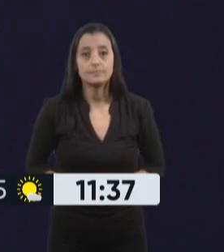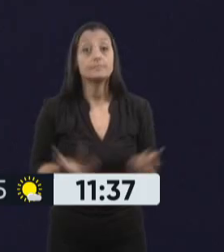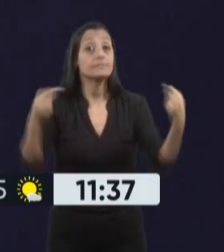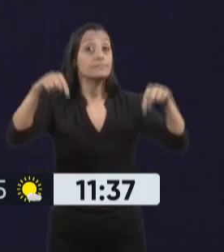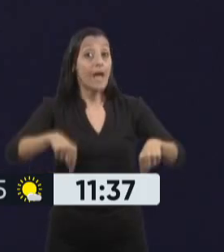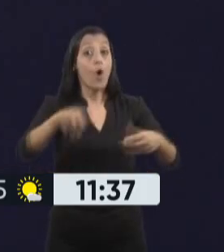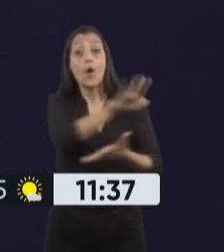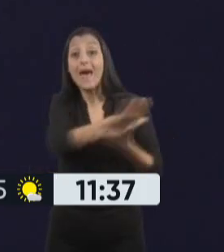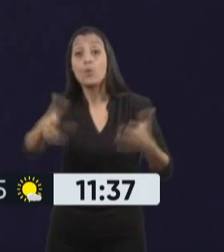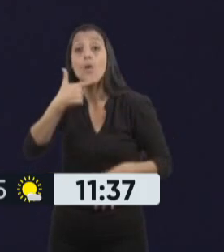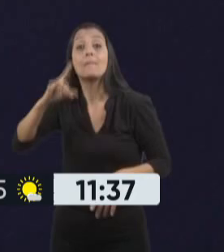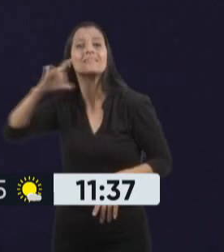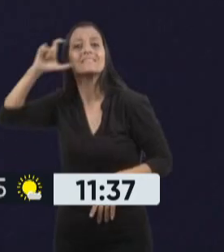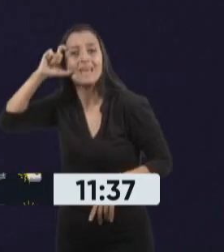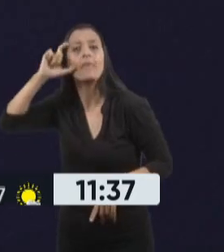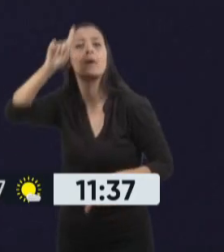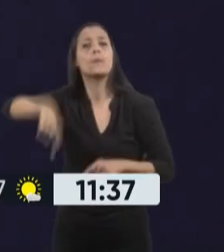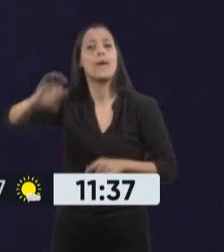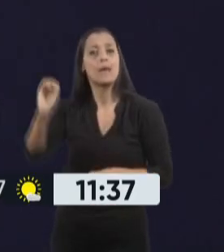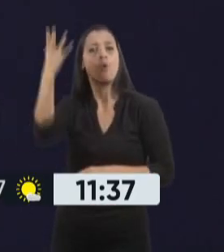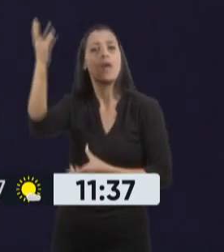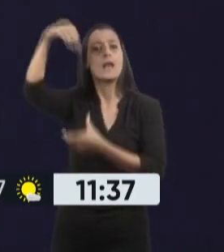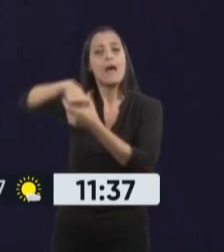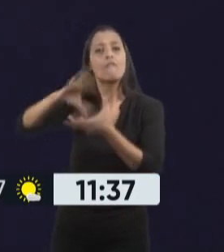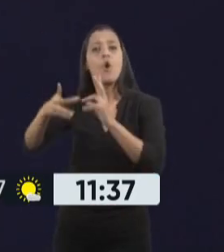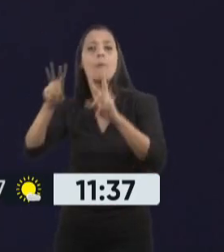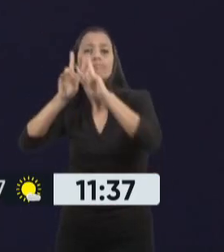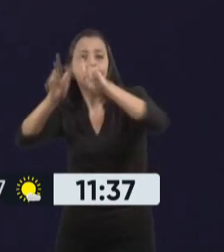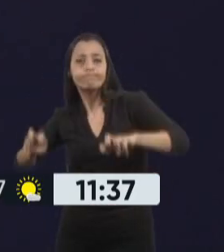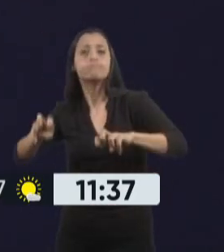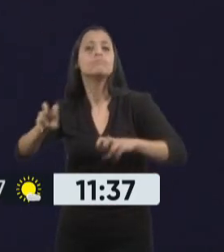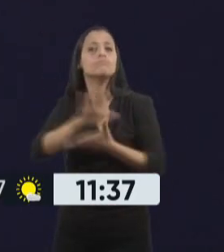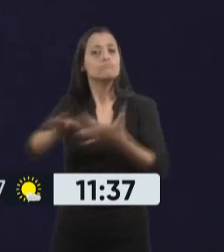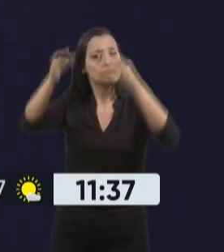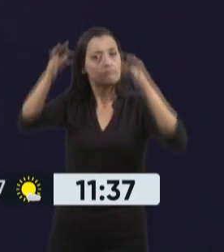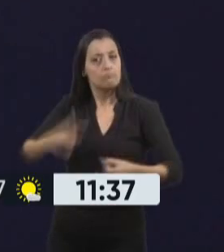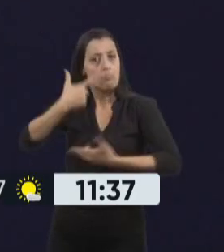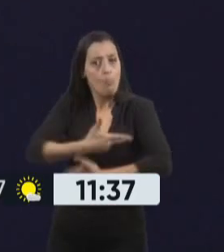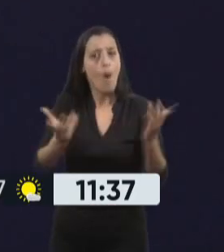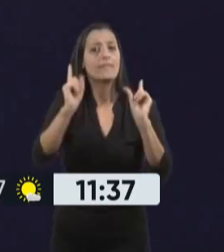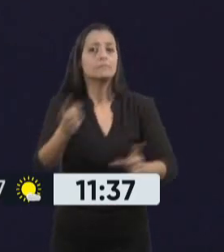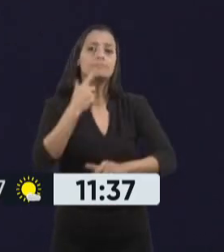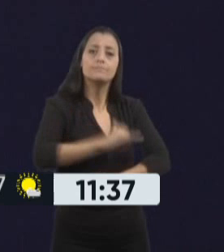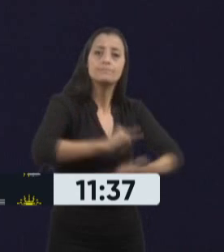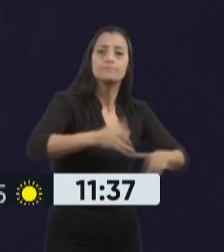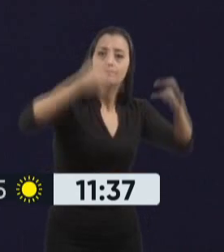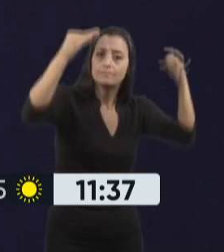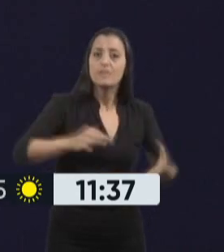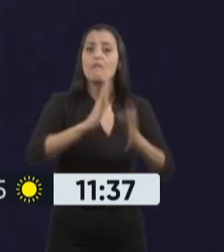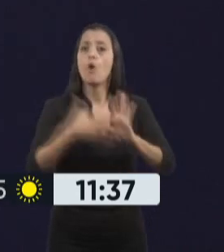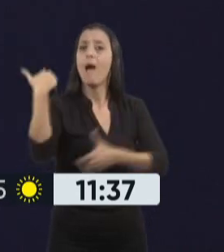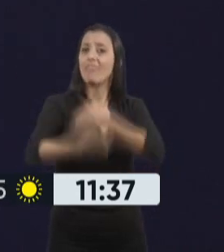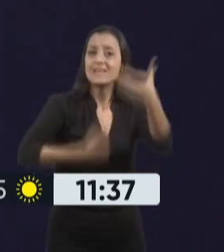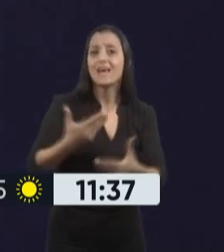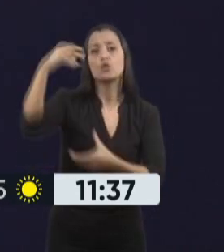Ahora la nueva CIDE va a modernizar el servicio de inteligencia, transparentar su accionar y promover la excelencia en el desarrollo de